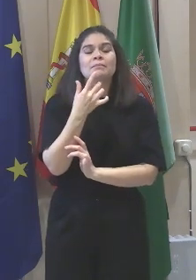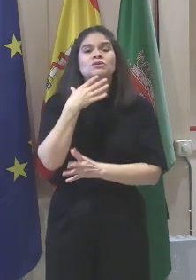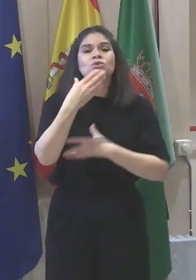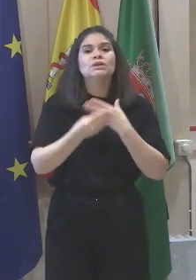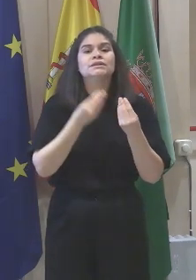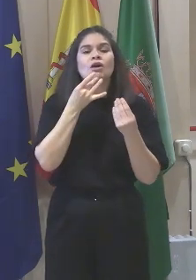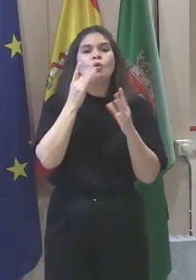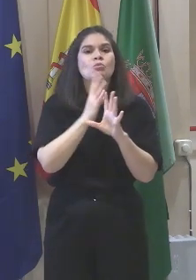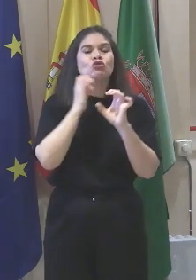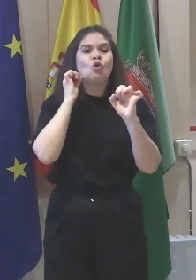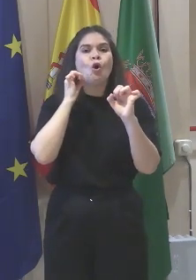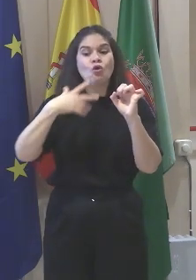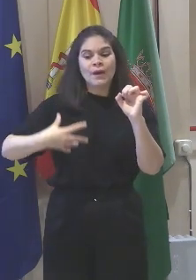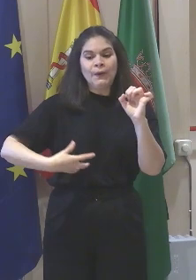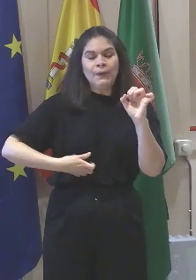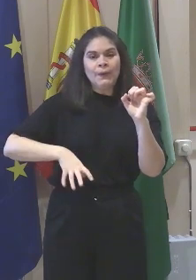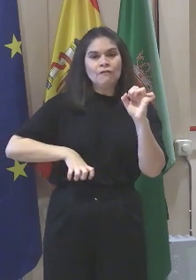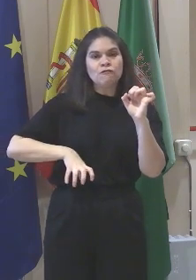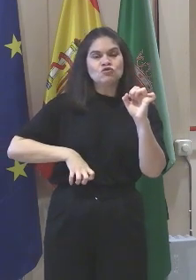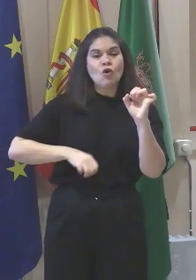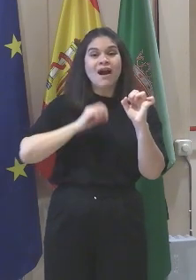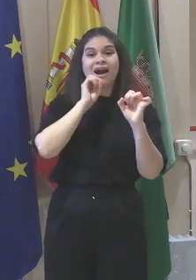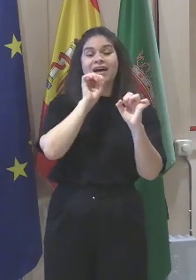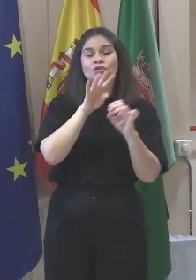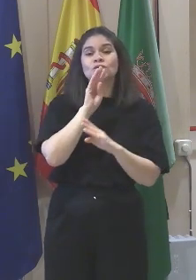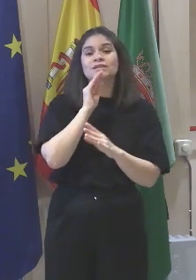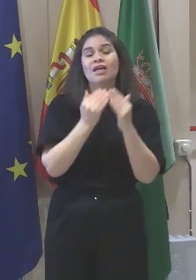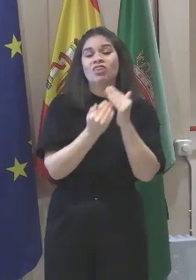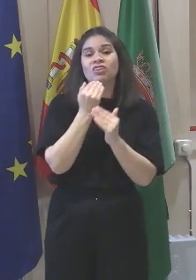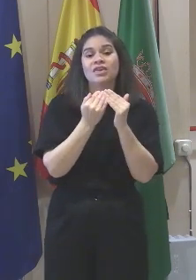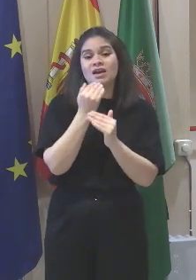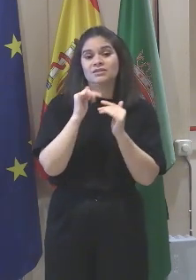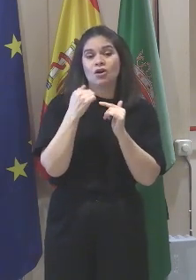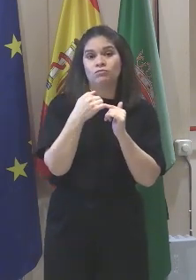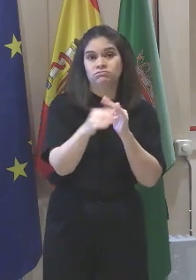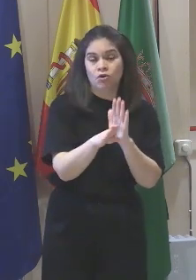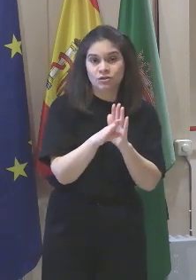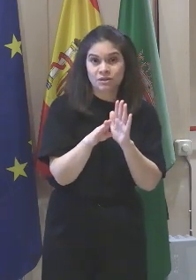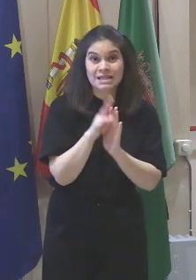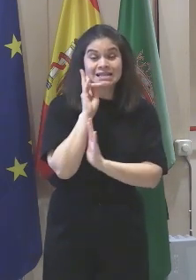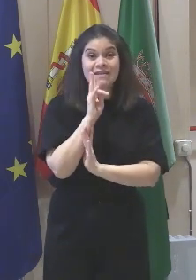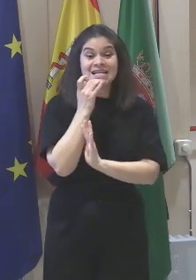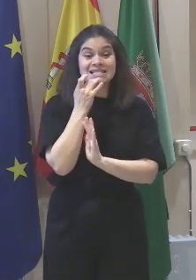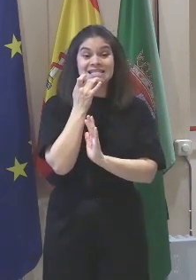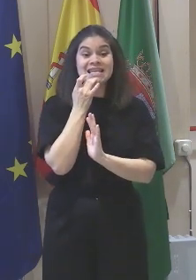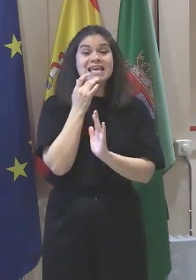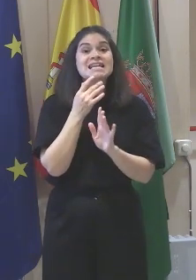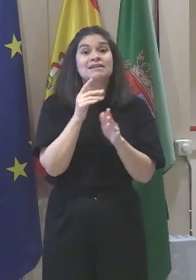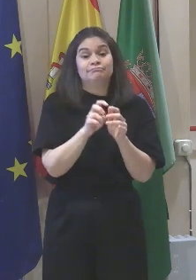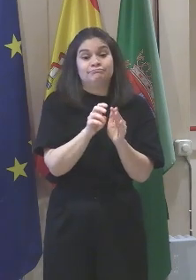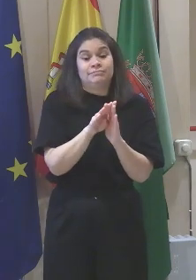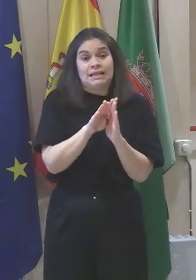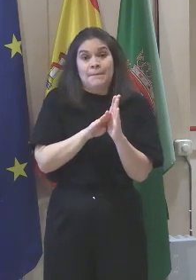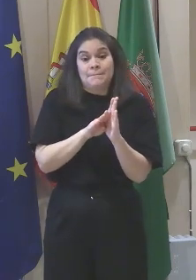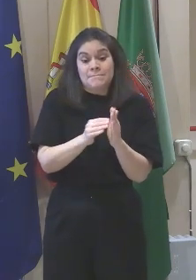protocolo de infusión de 14 días consecutivos y lo que se veía era si se retrasaba el tiempo en desarrollar diabetes tipo